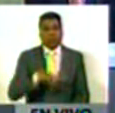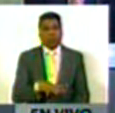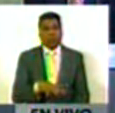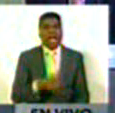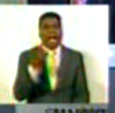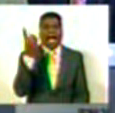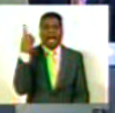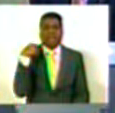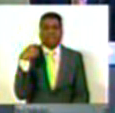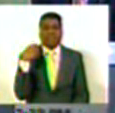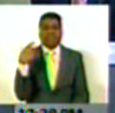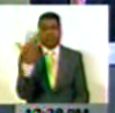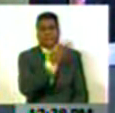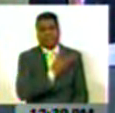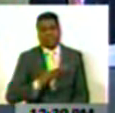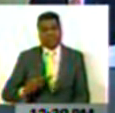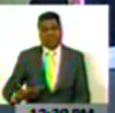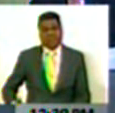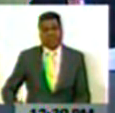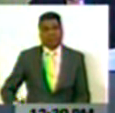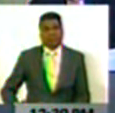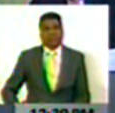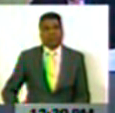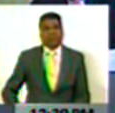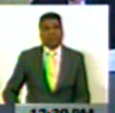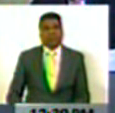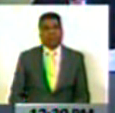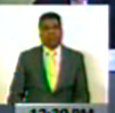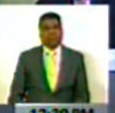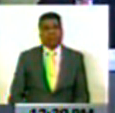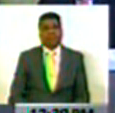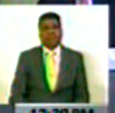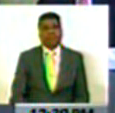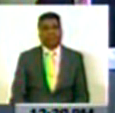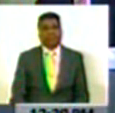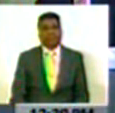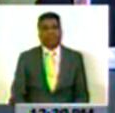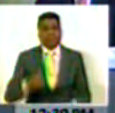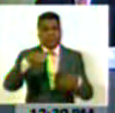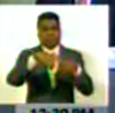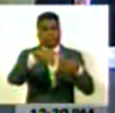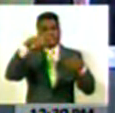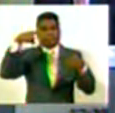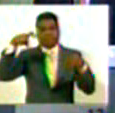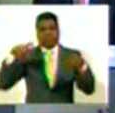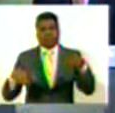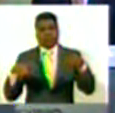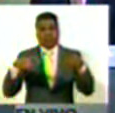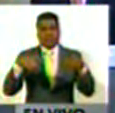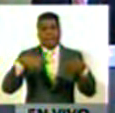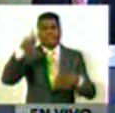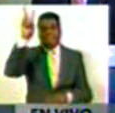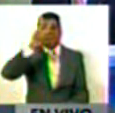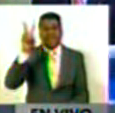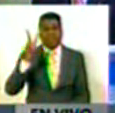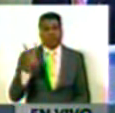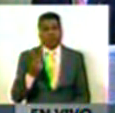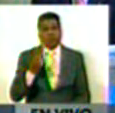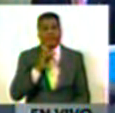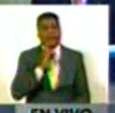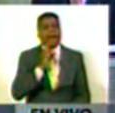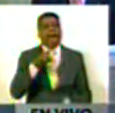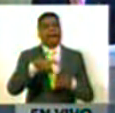tomó el jefe de Estado, el presidente Nicolás Maduro, de retirar a Venezuela de la Organización de